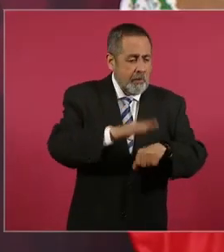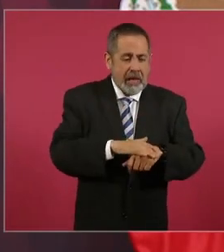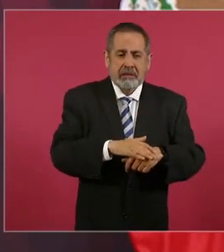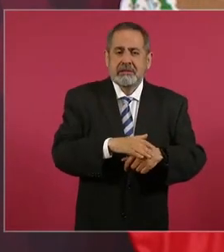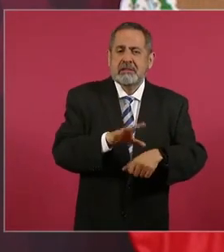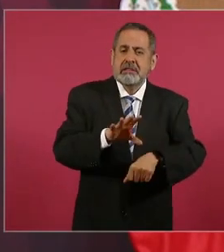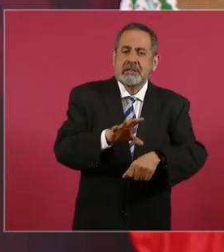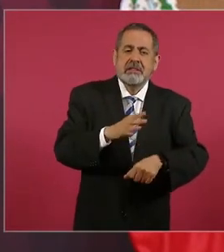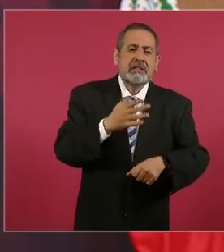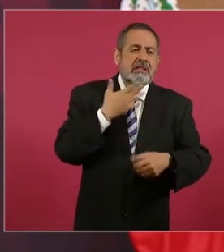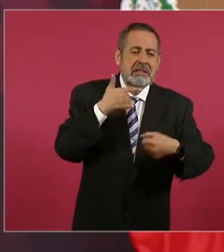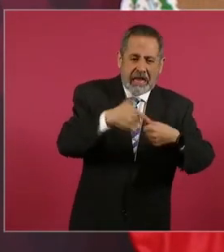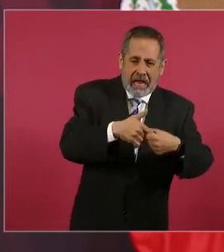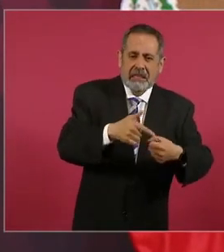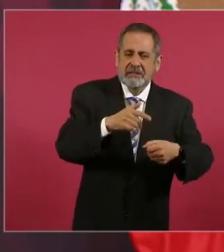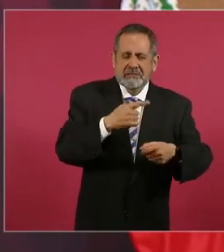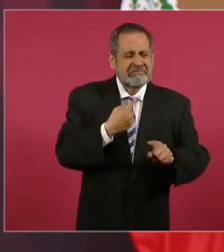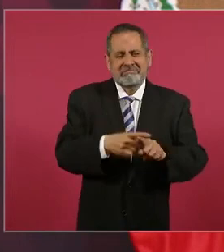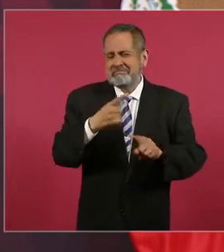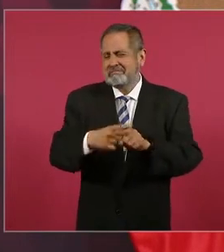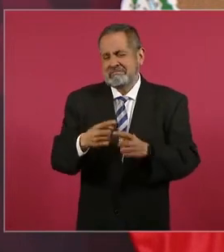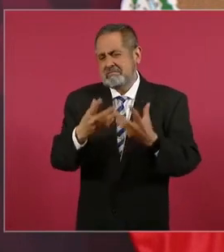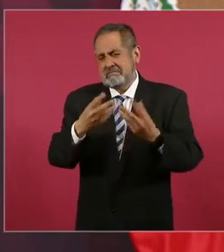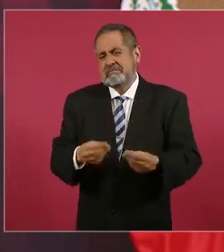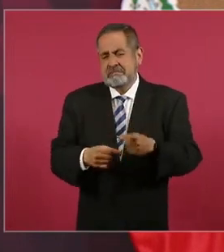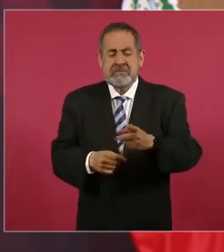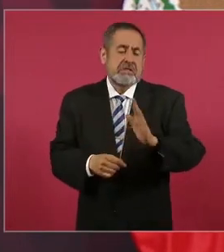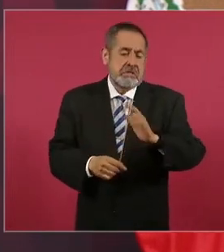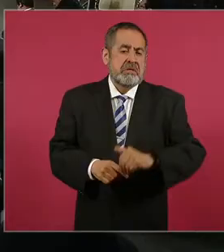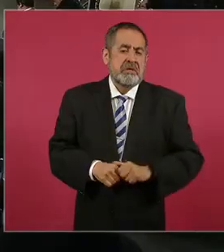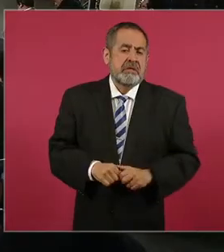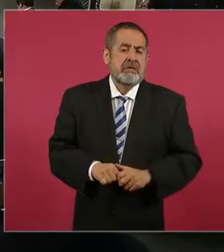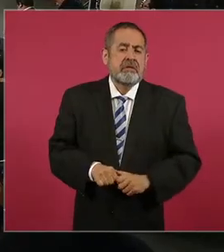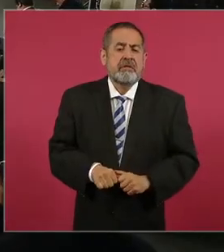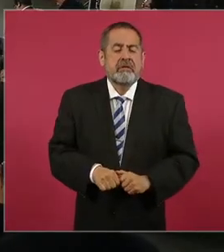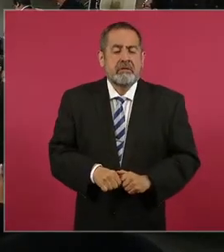combustibles, de modo que